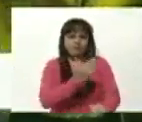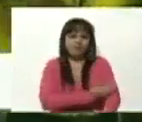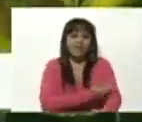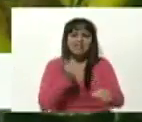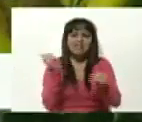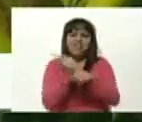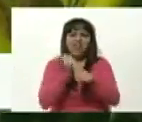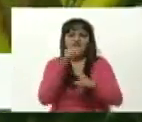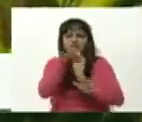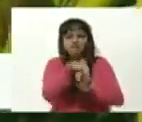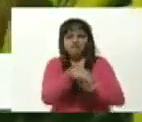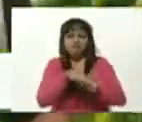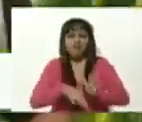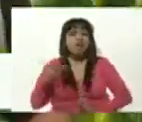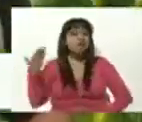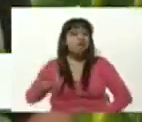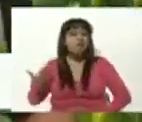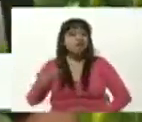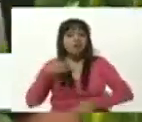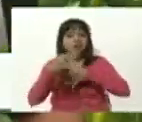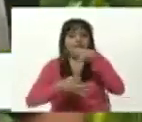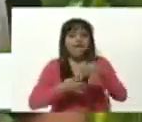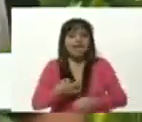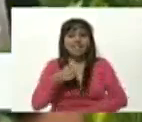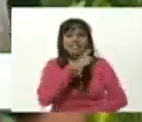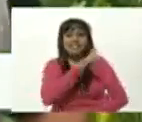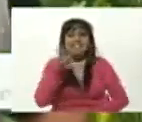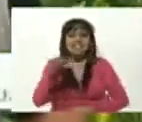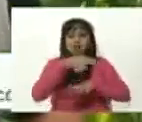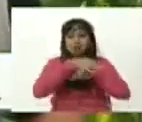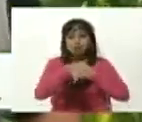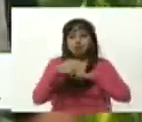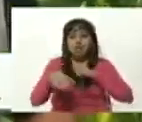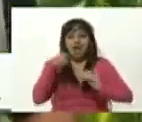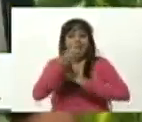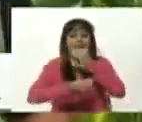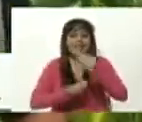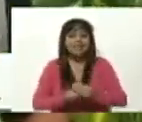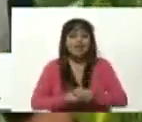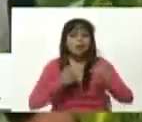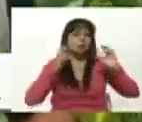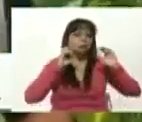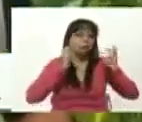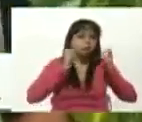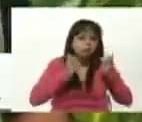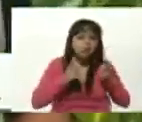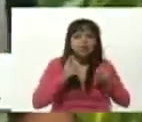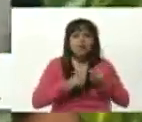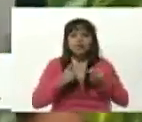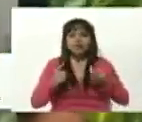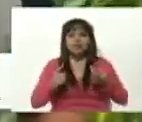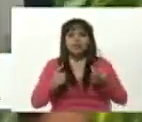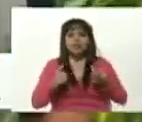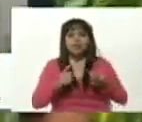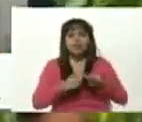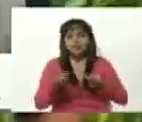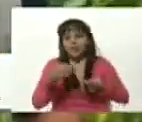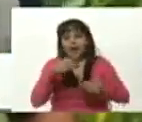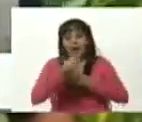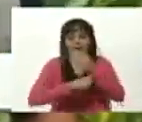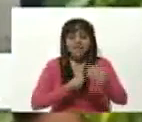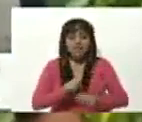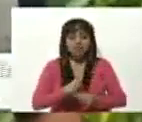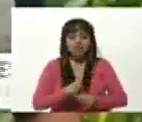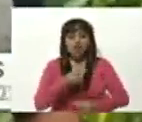aparato productivo. Es importante destacar que en nuestros 15 municipios estamos produciendo cereales, estamos produciendo maíz, y que en estas